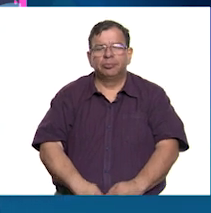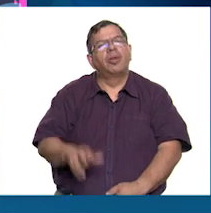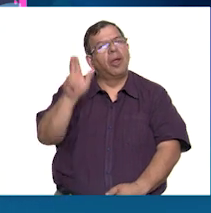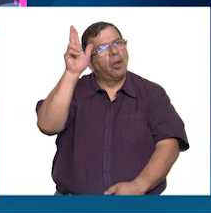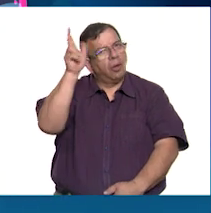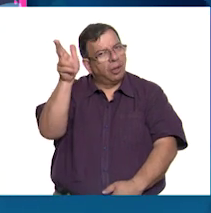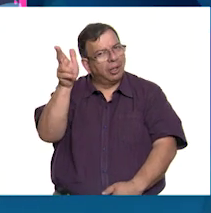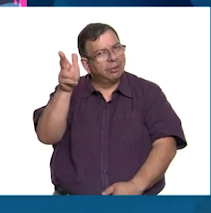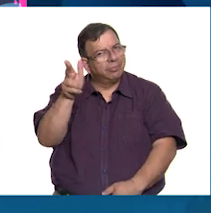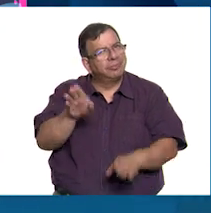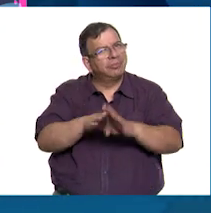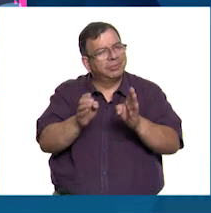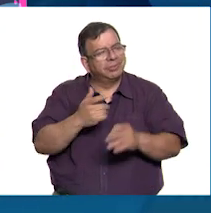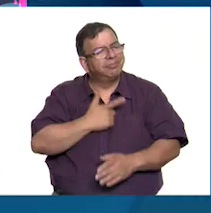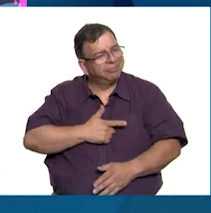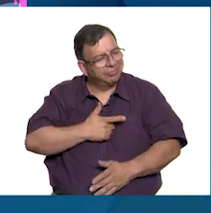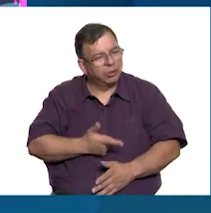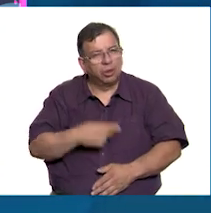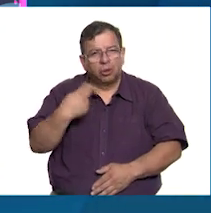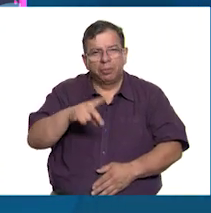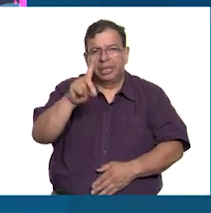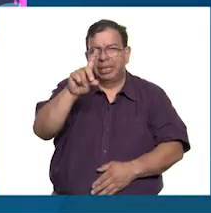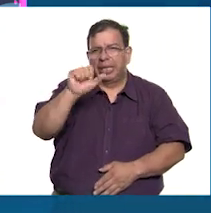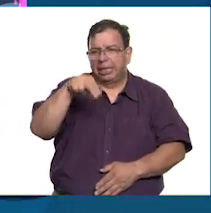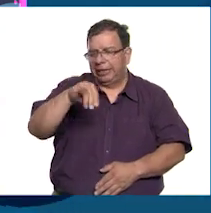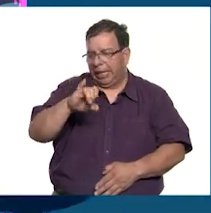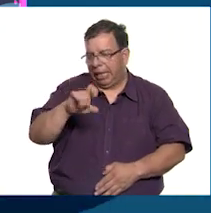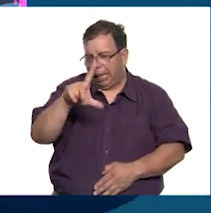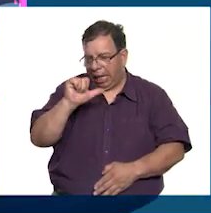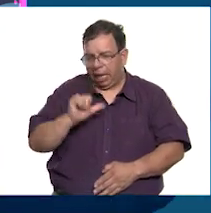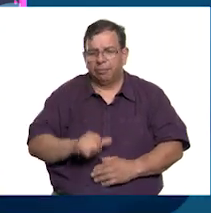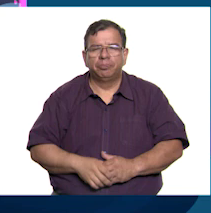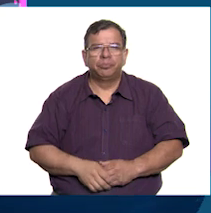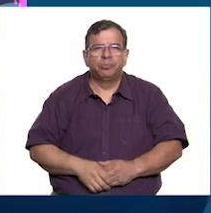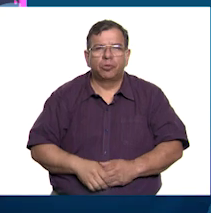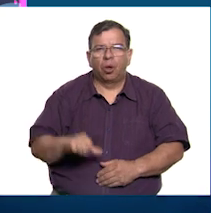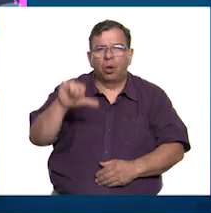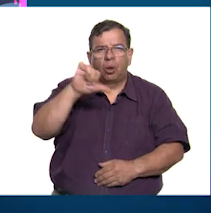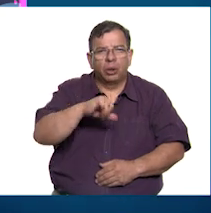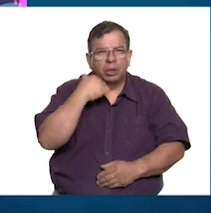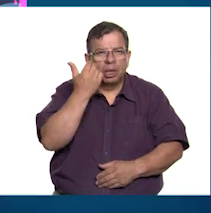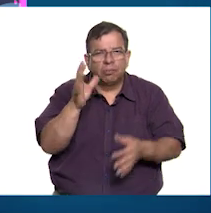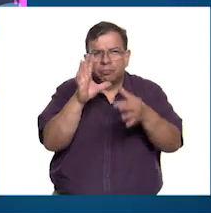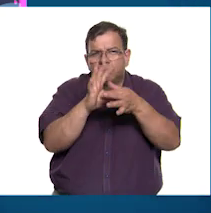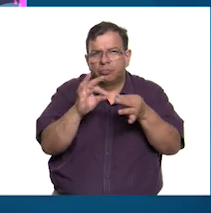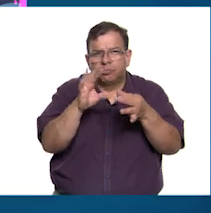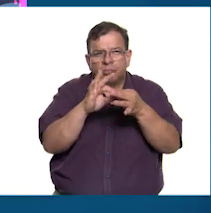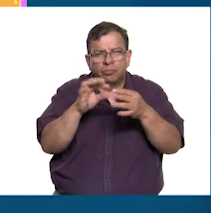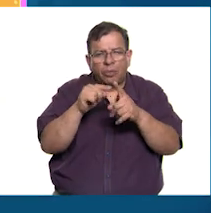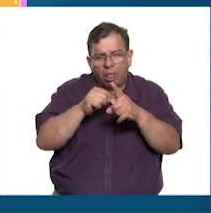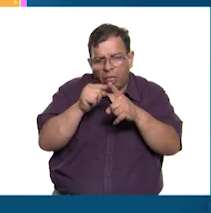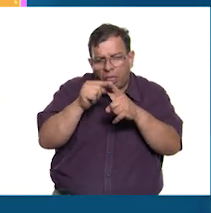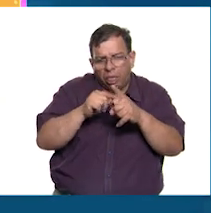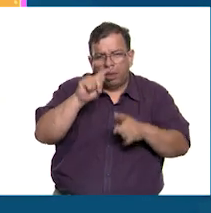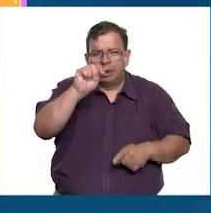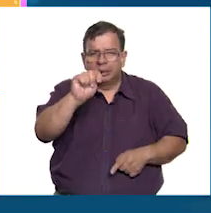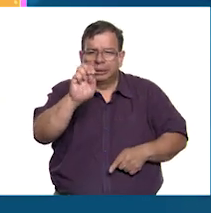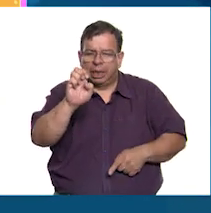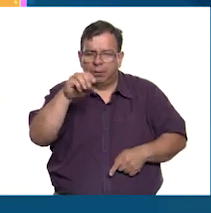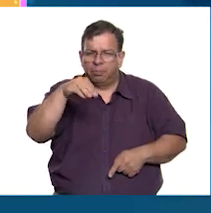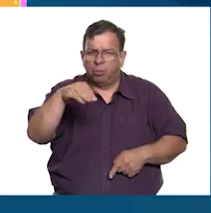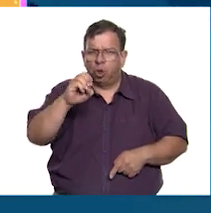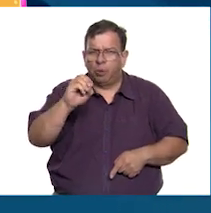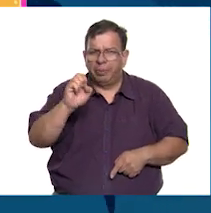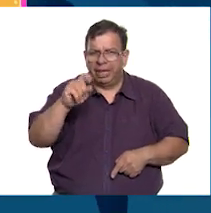Hola, ¿qué tal? Mucho gusto. Mi nombre es Daniela Franco y el día de hoy te quiero platicar acerca de los termómetros. ¿Sabes lo que es